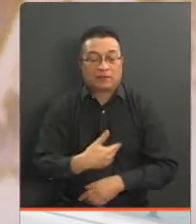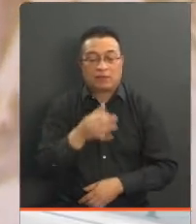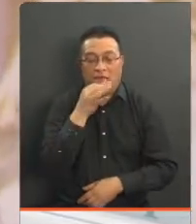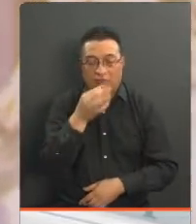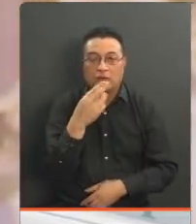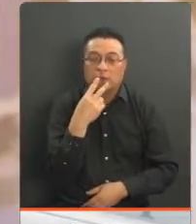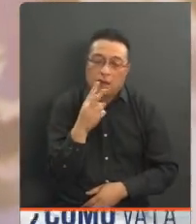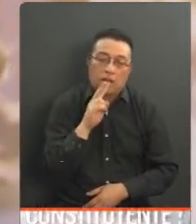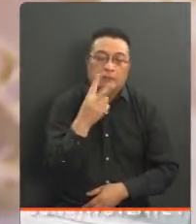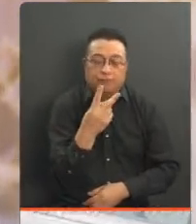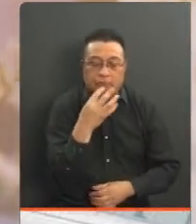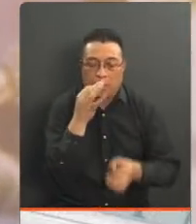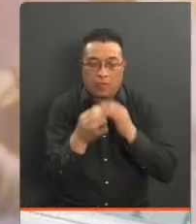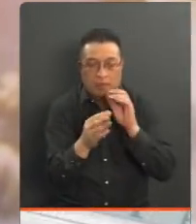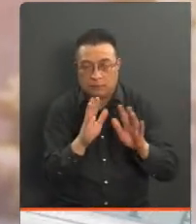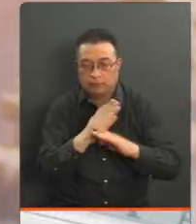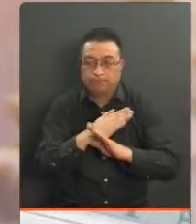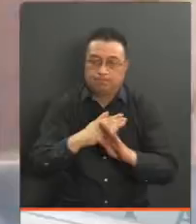con algunos matices.